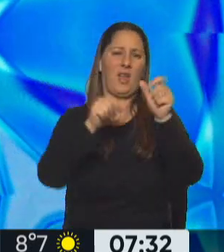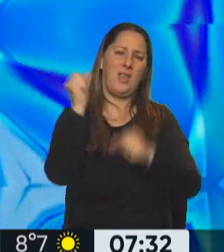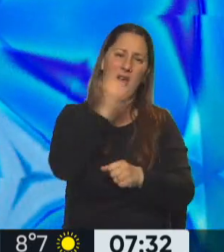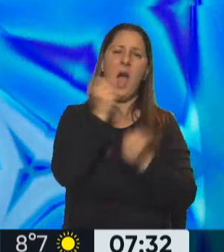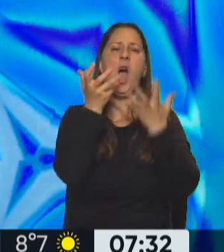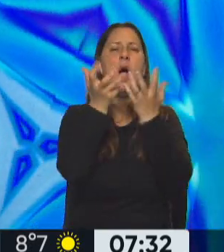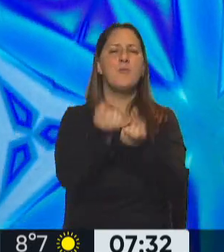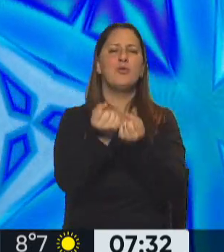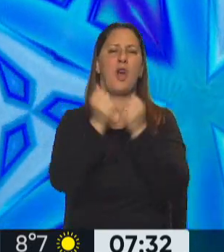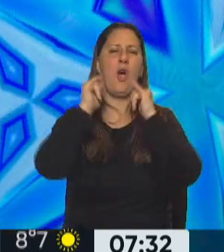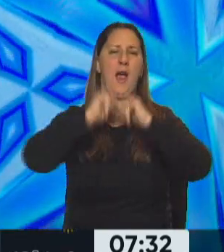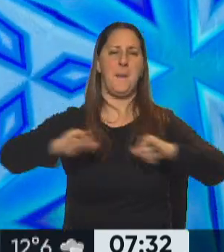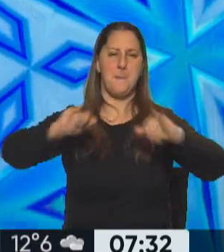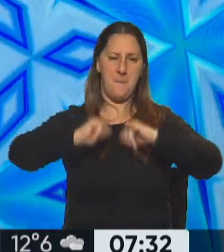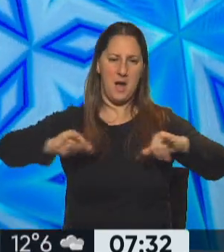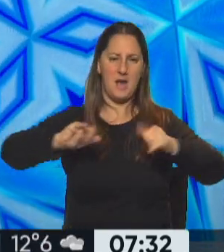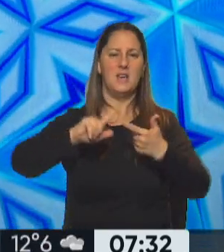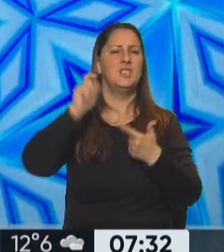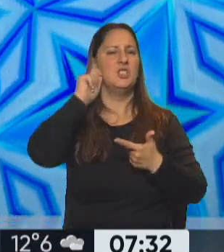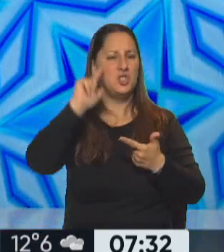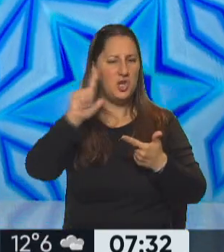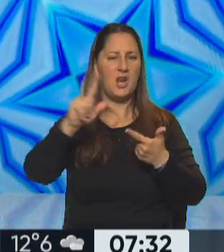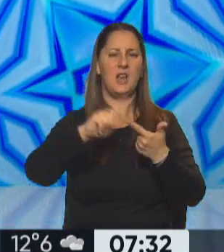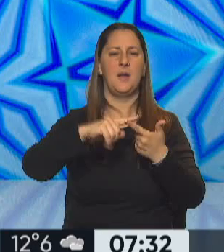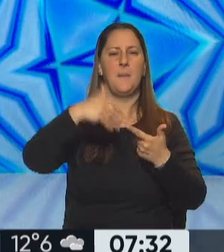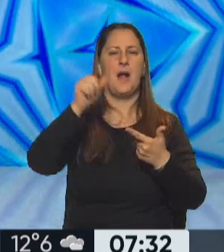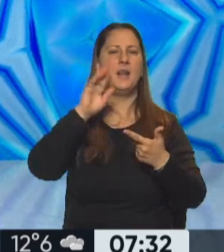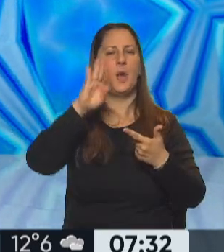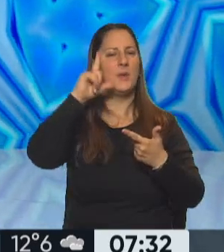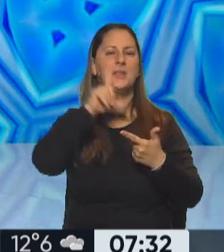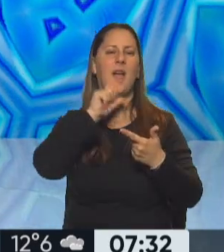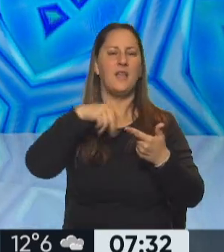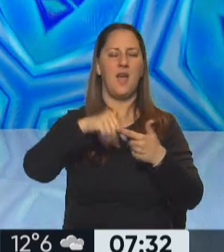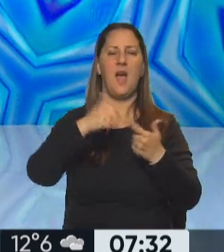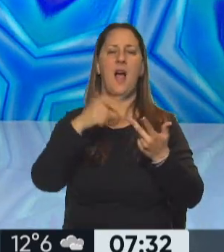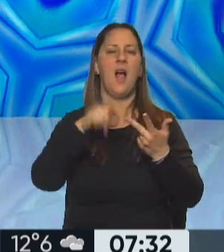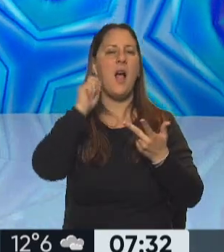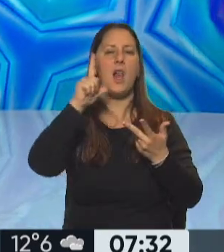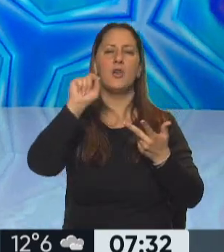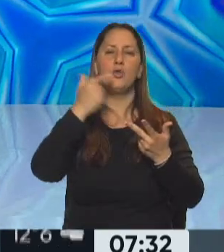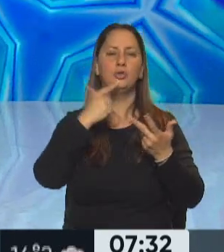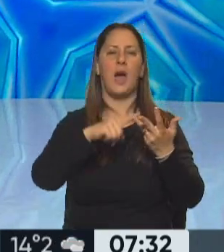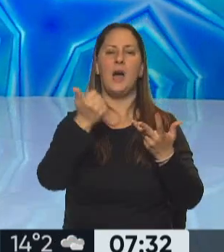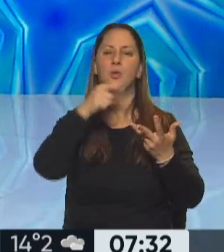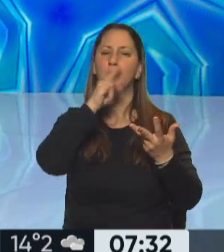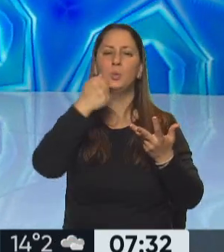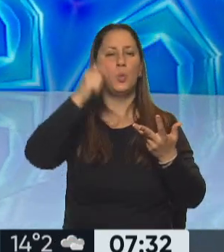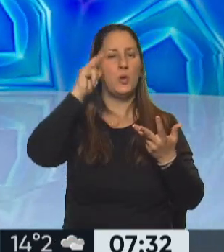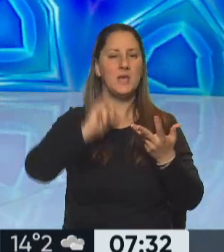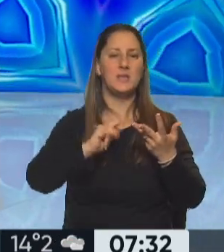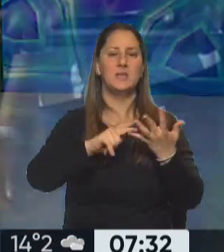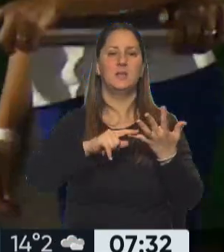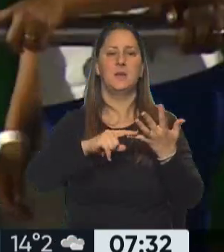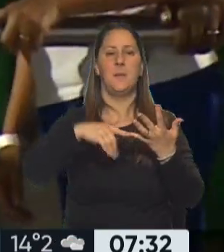campaña de Lula, podemos nombrar a Gilberto Gil, a María Bethania, a Gal Costa, Eduardo Antunes, la superestrella